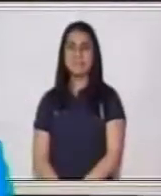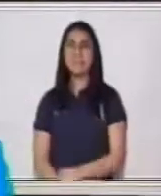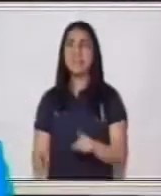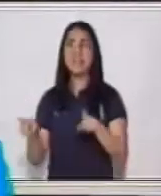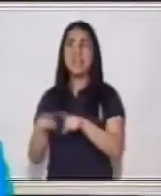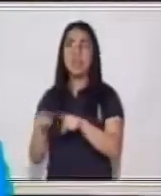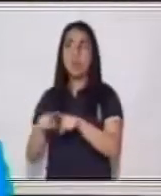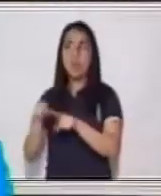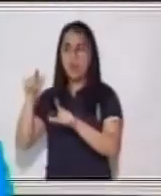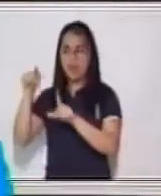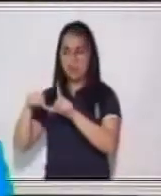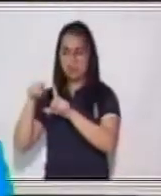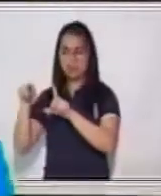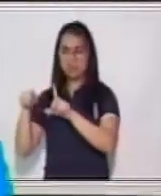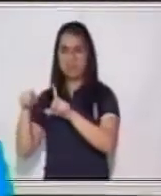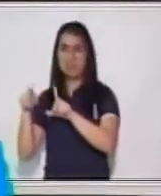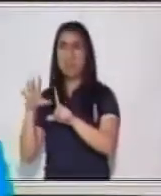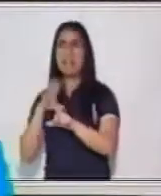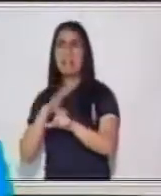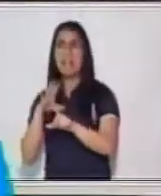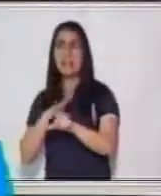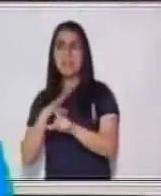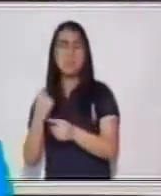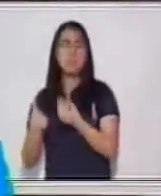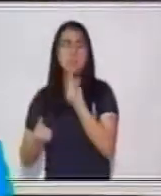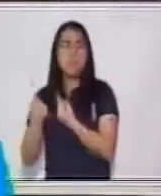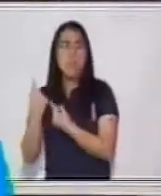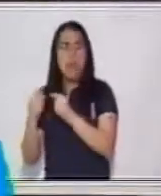acá vamos a tener la altura de la ceiba.